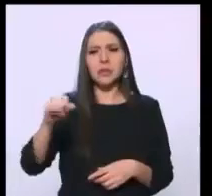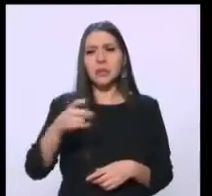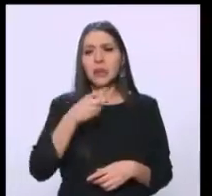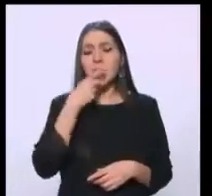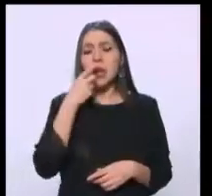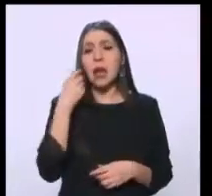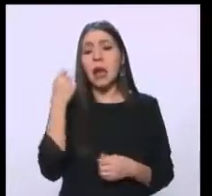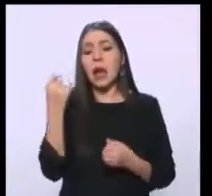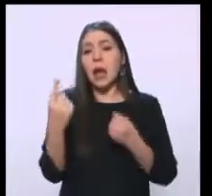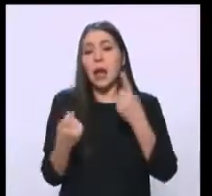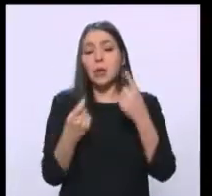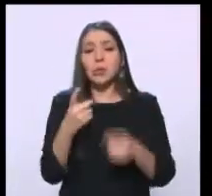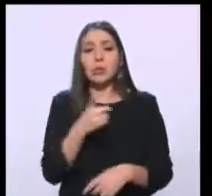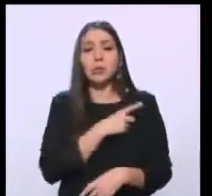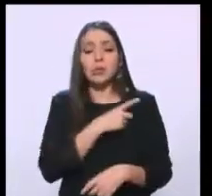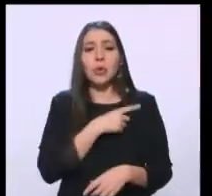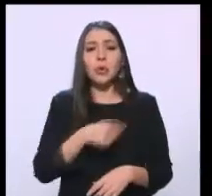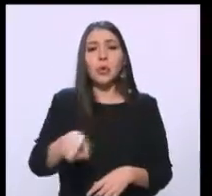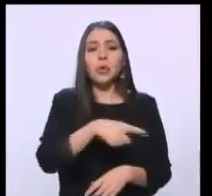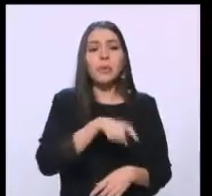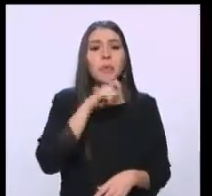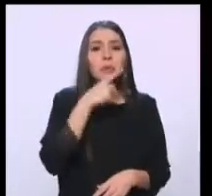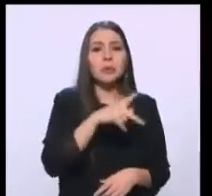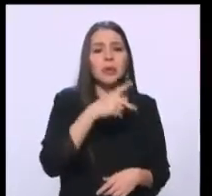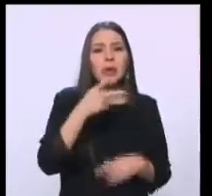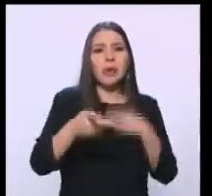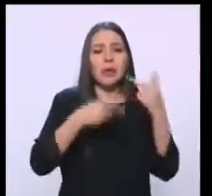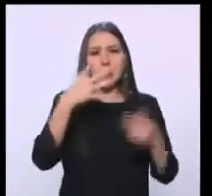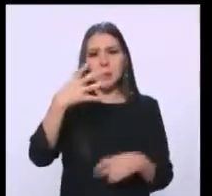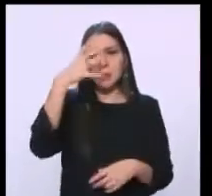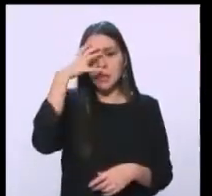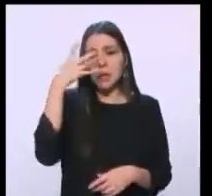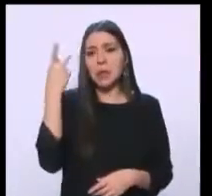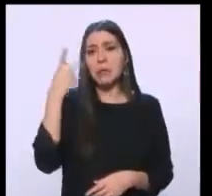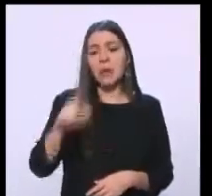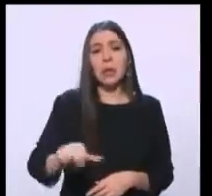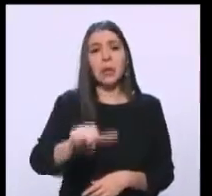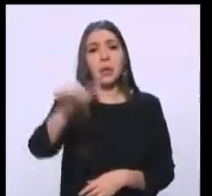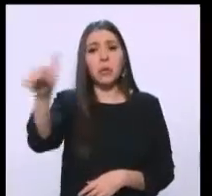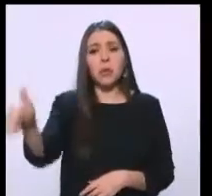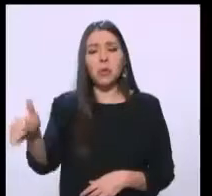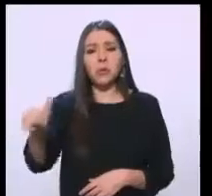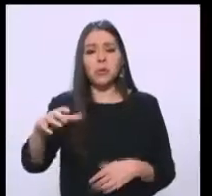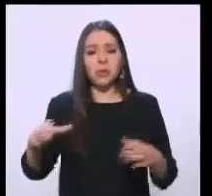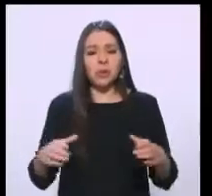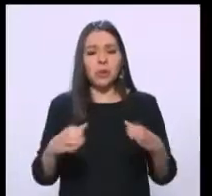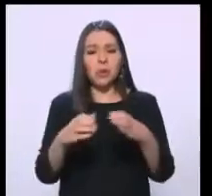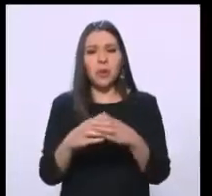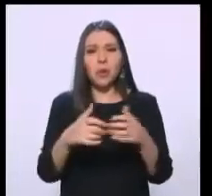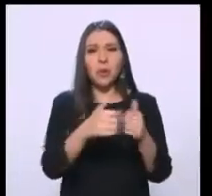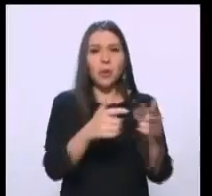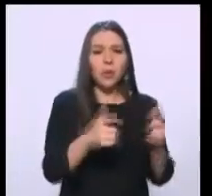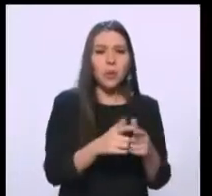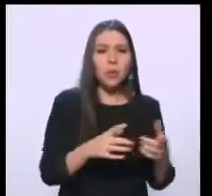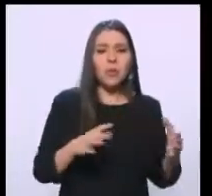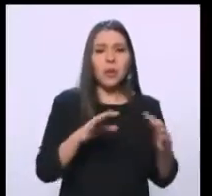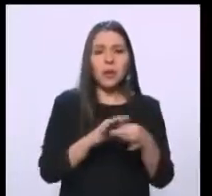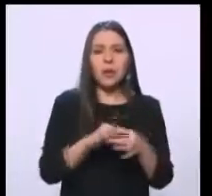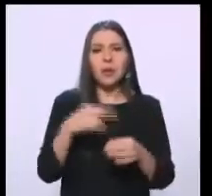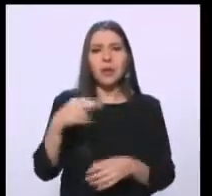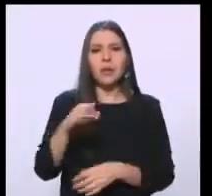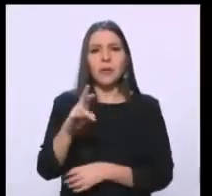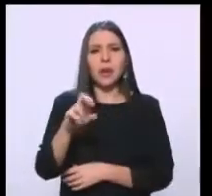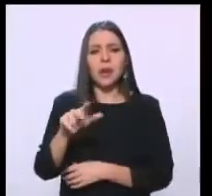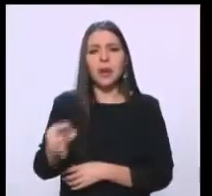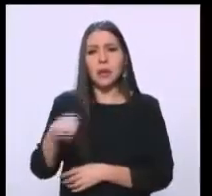dicho algunos, pero para otros ni el discurso ni los vínculos de Frena con ciertos grupos deben subestimarse